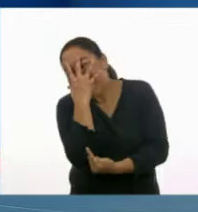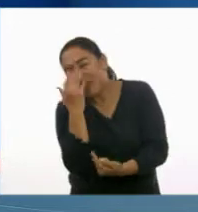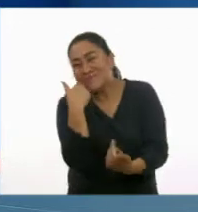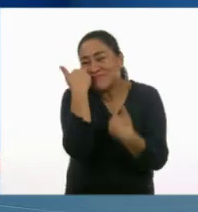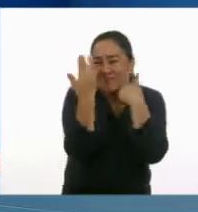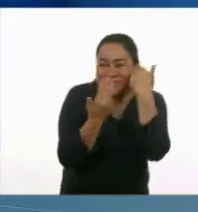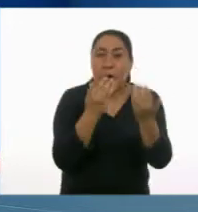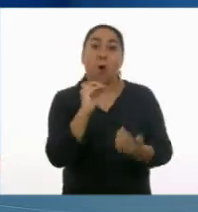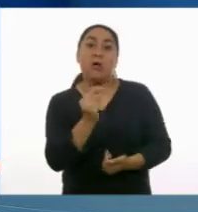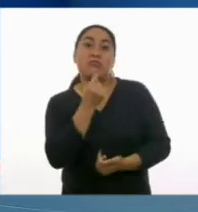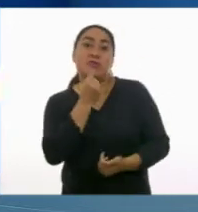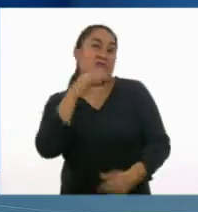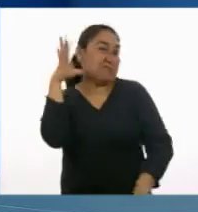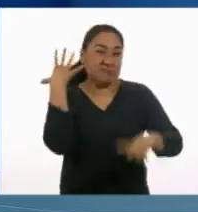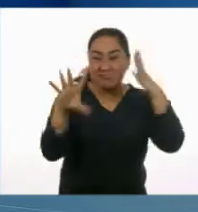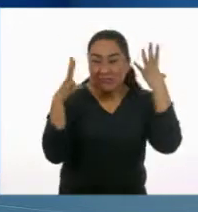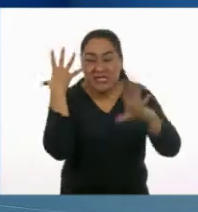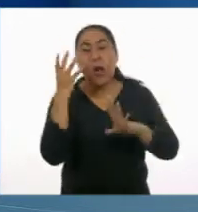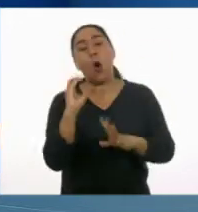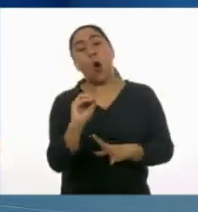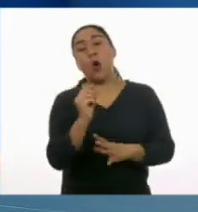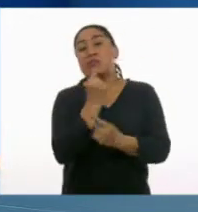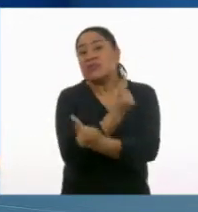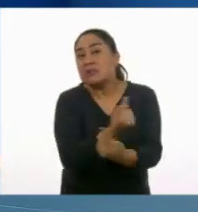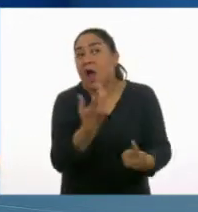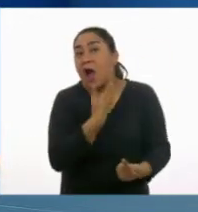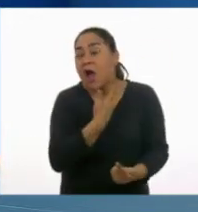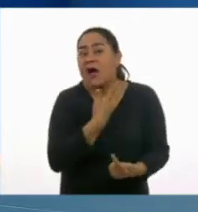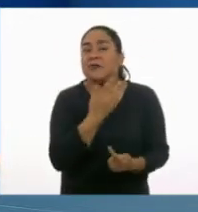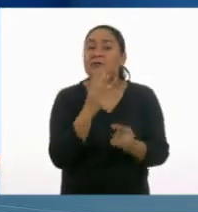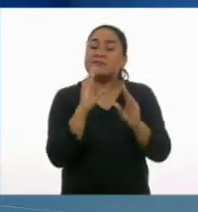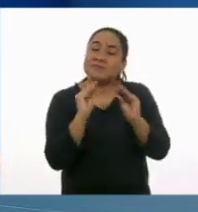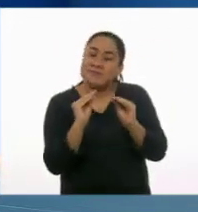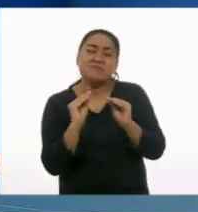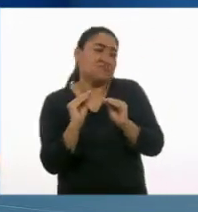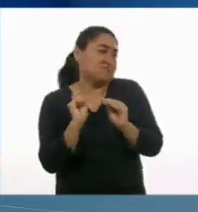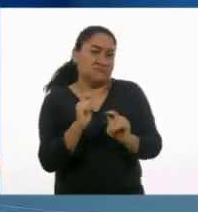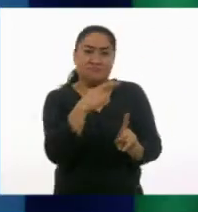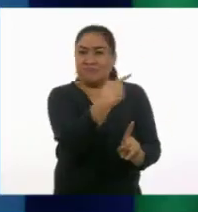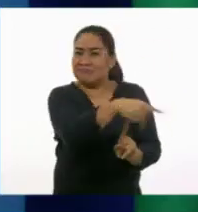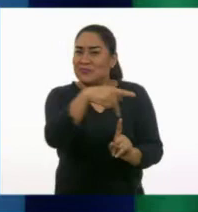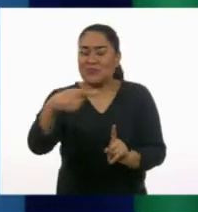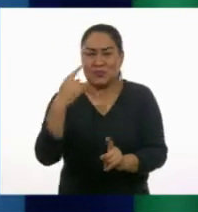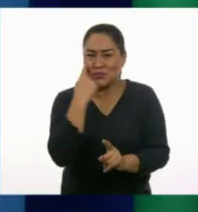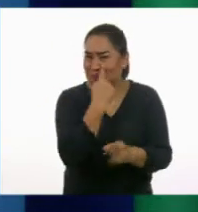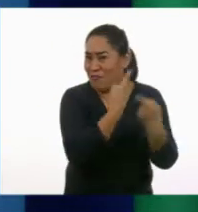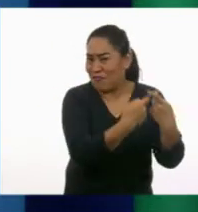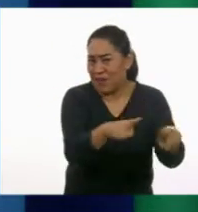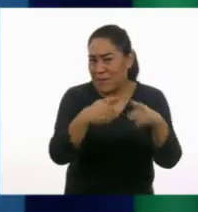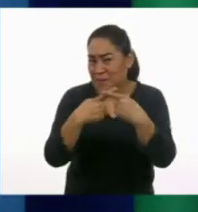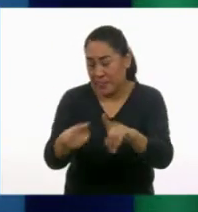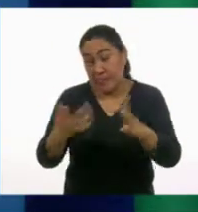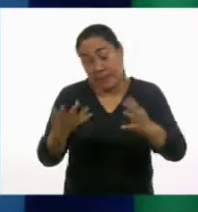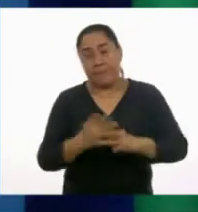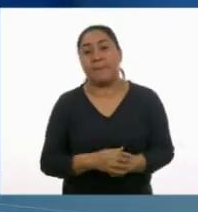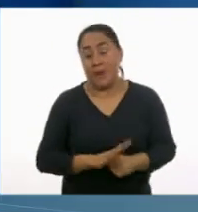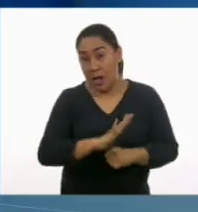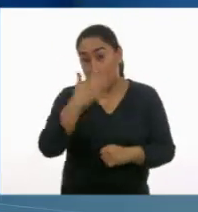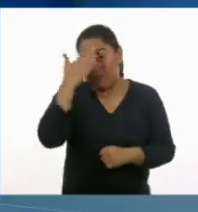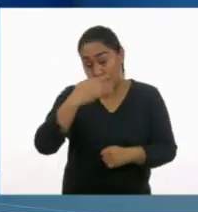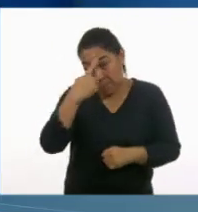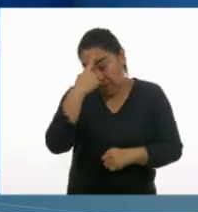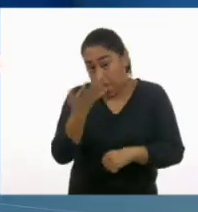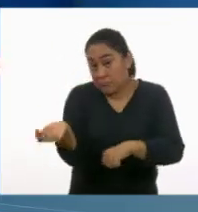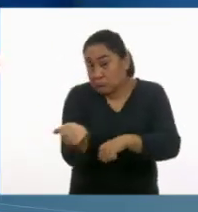traviesos, me gustan los niños que son un poco más calladitos, todas las personalidades tienen lo suyo. Entonces, además para hacer teatro, ¿verdad?